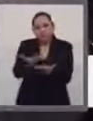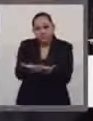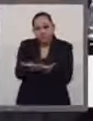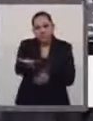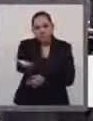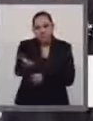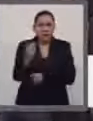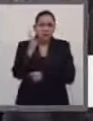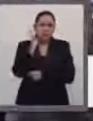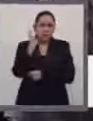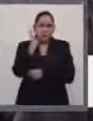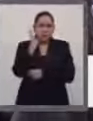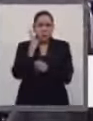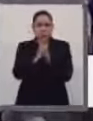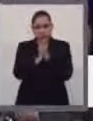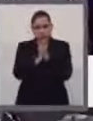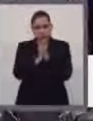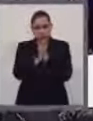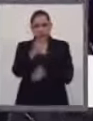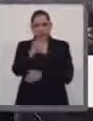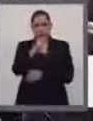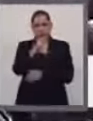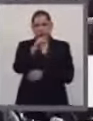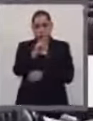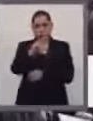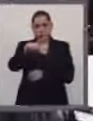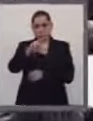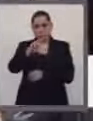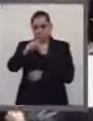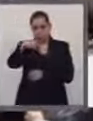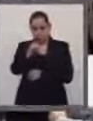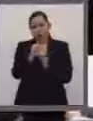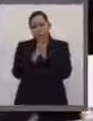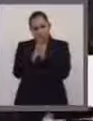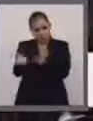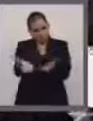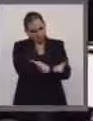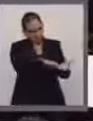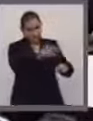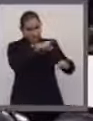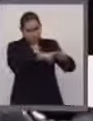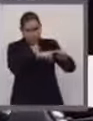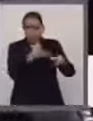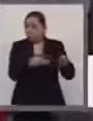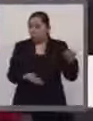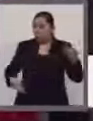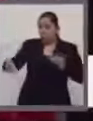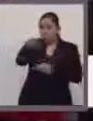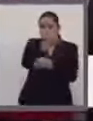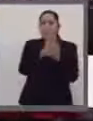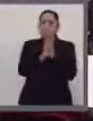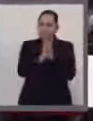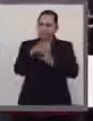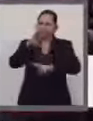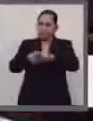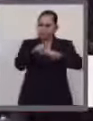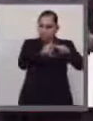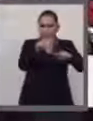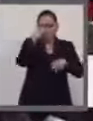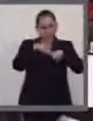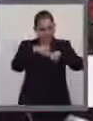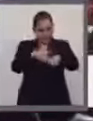diputado Gerardo Fernández Noroña ocupe su lugar y a todos ocupar su lugar para